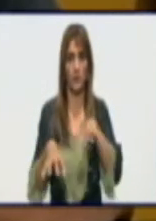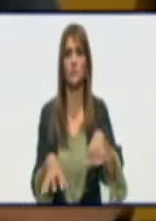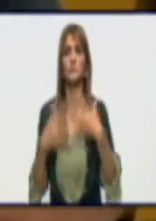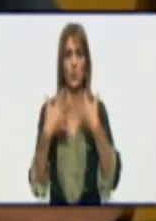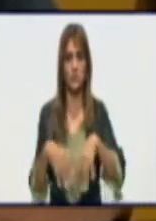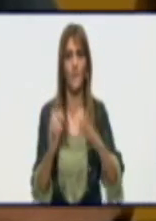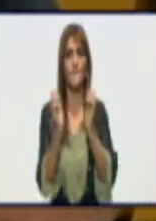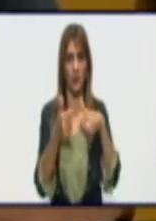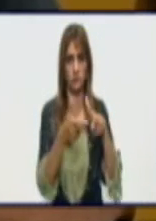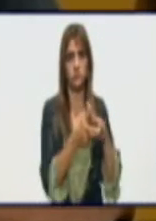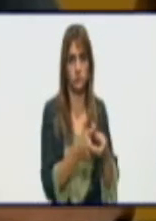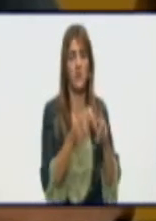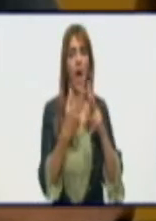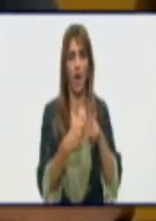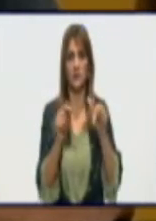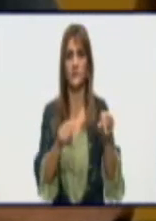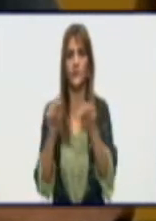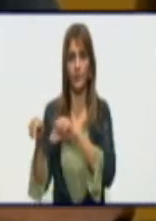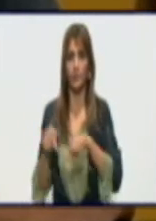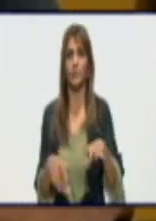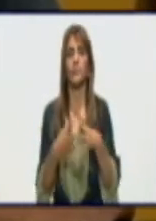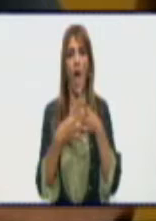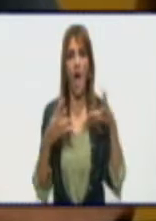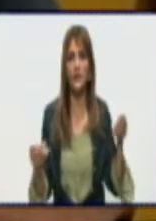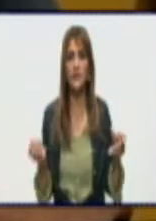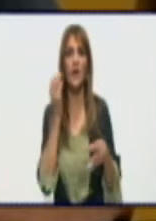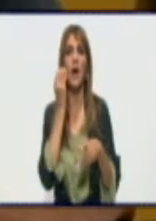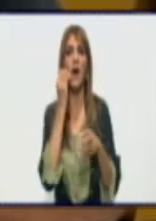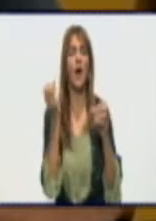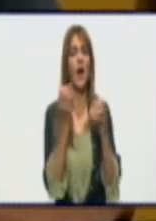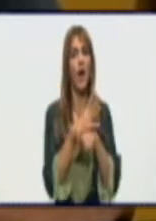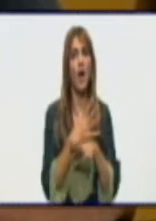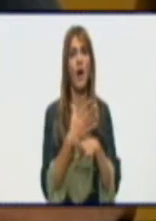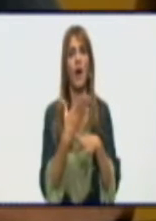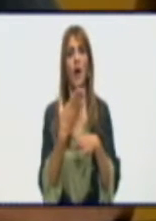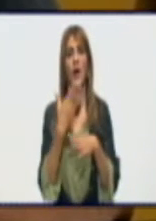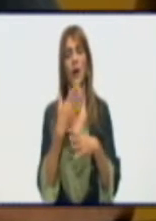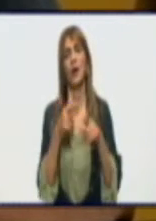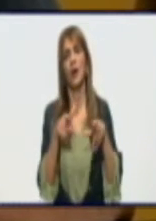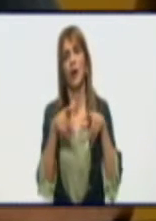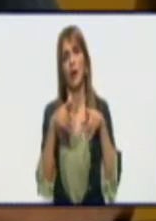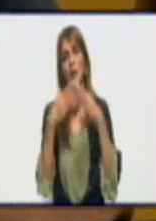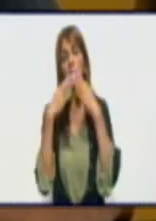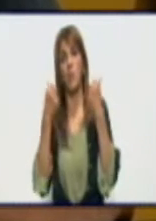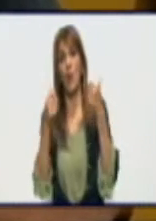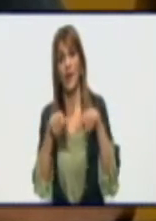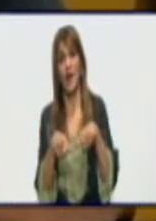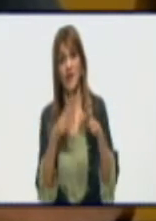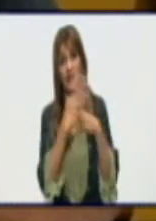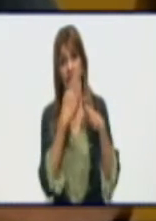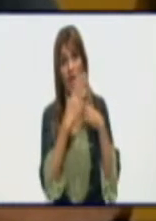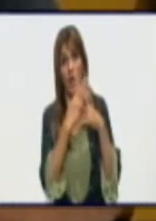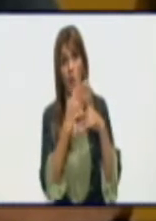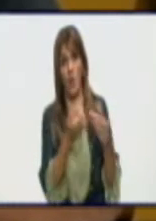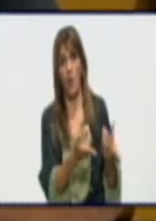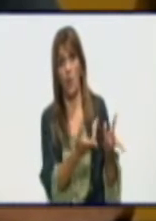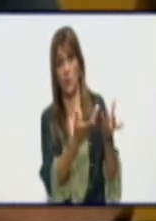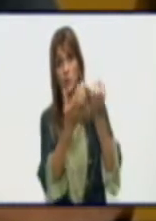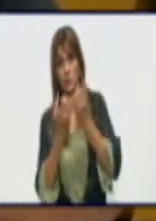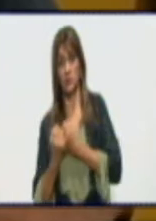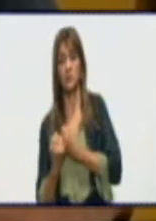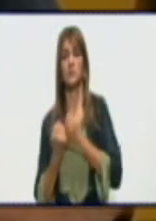se garantiza la harina, es decir, una harina inclusive fresca que está llegando de los molinos de Santiago, se garantiza las demás materias primas, es